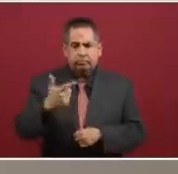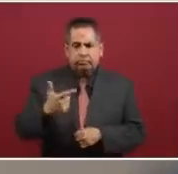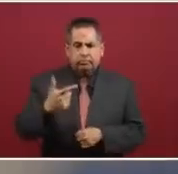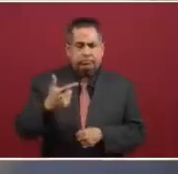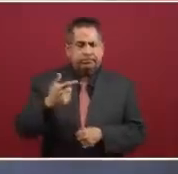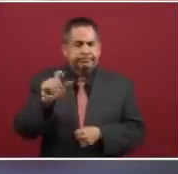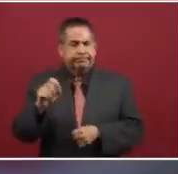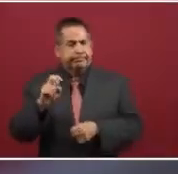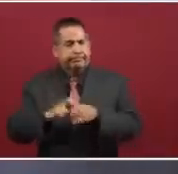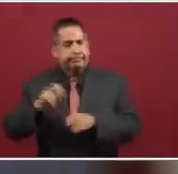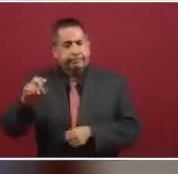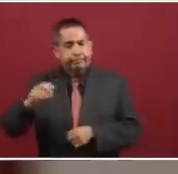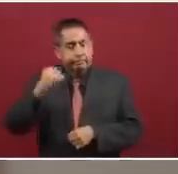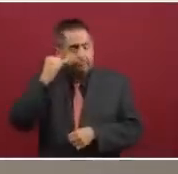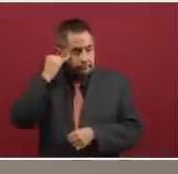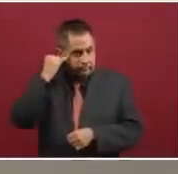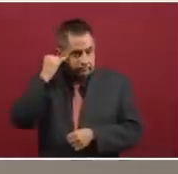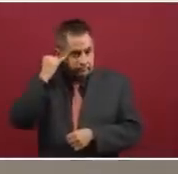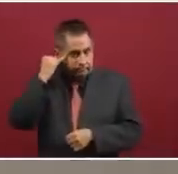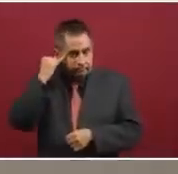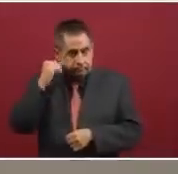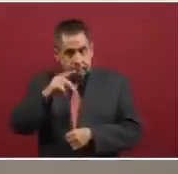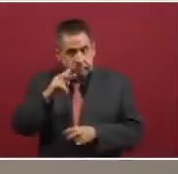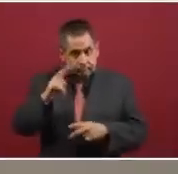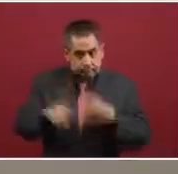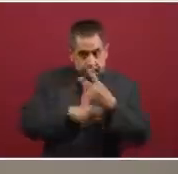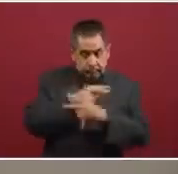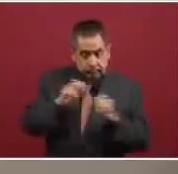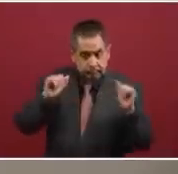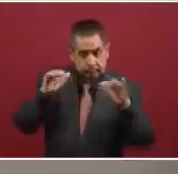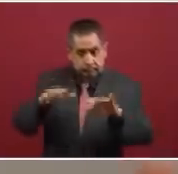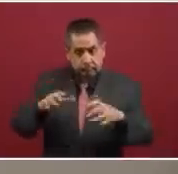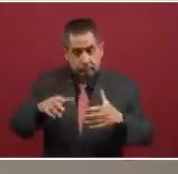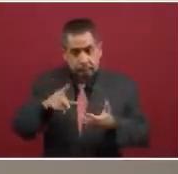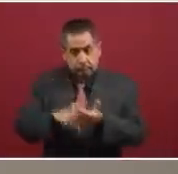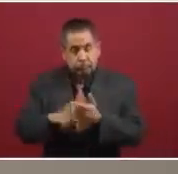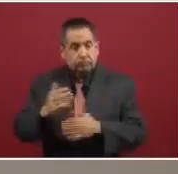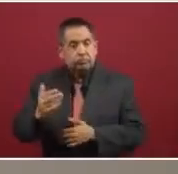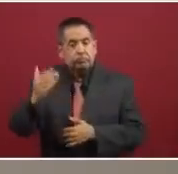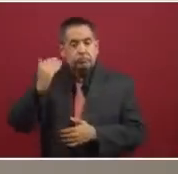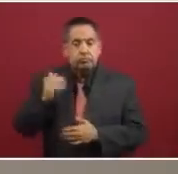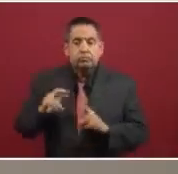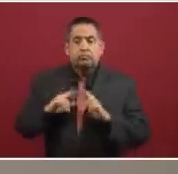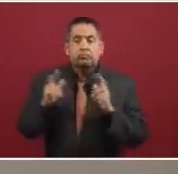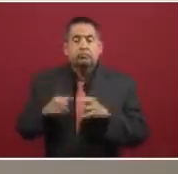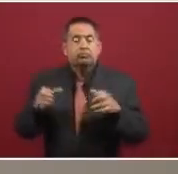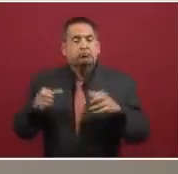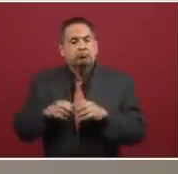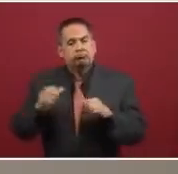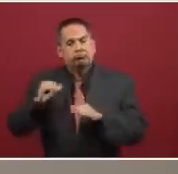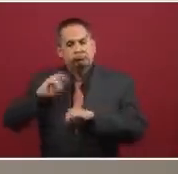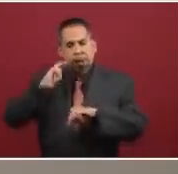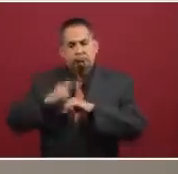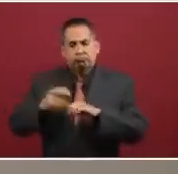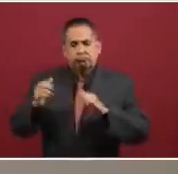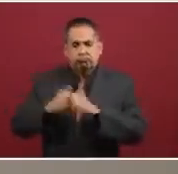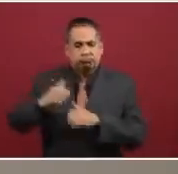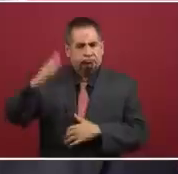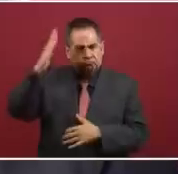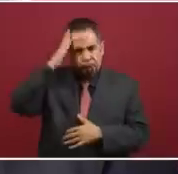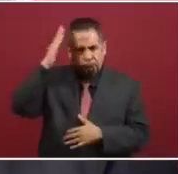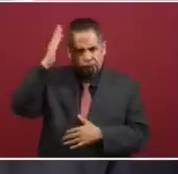Japón. Saber si tiene contemplado asistir, toda vez que la reunión, pues la cumbre, es con